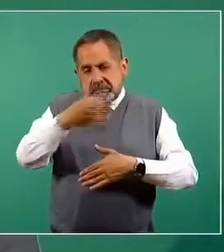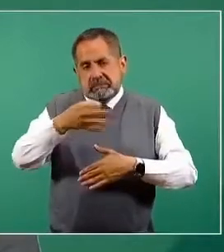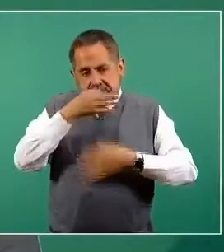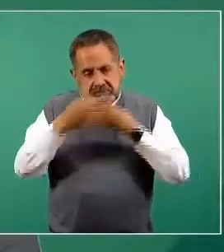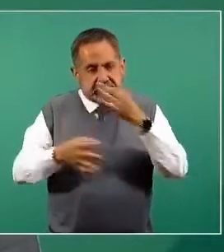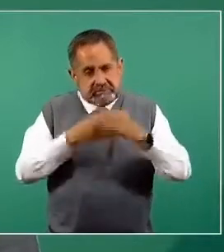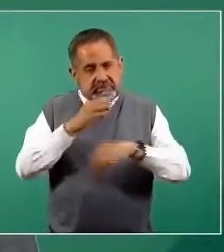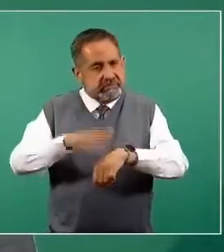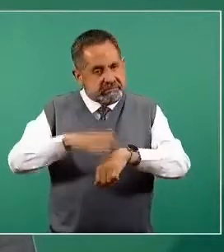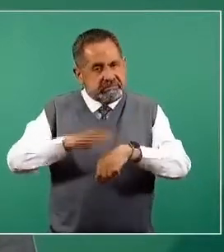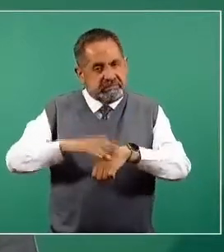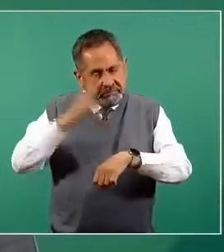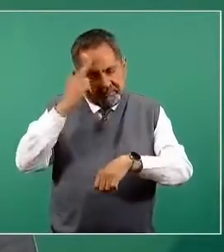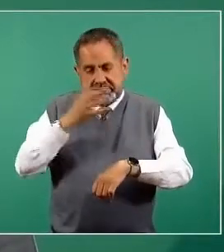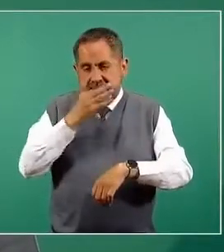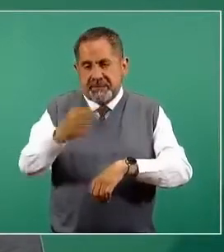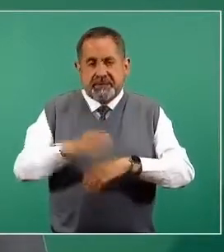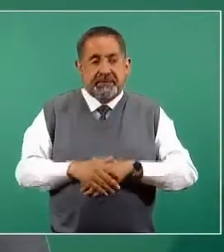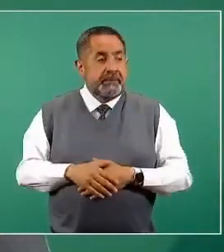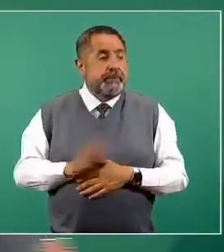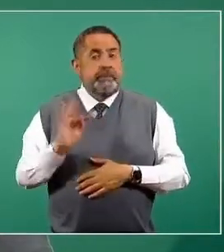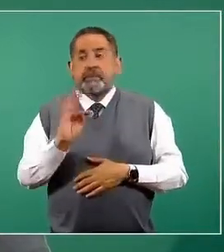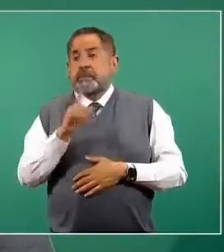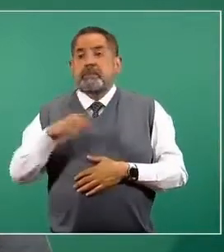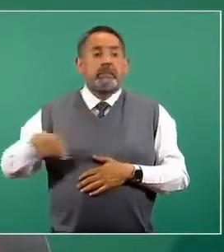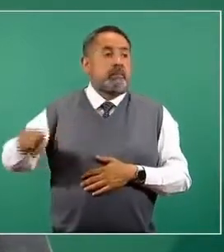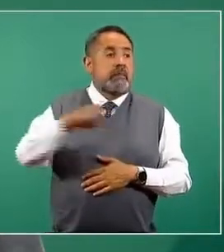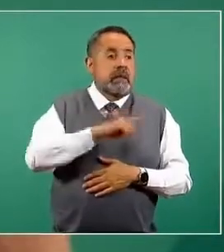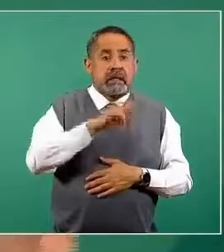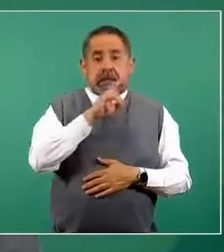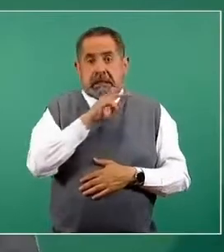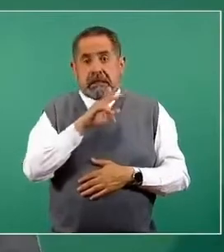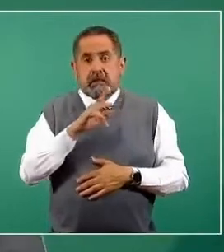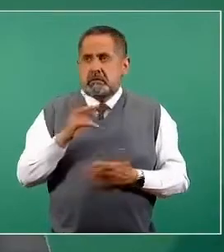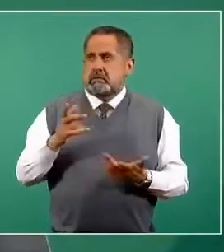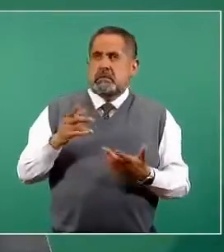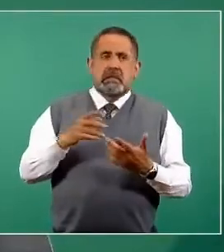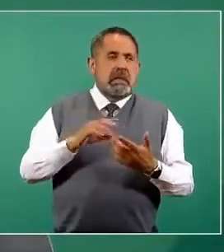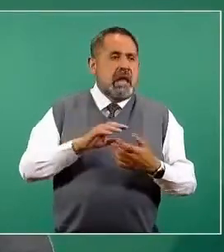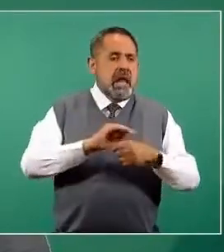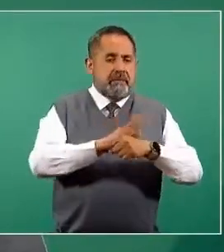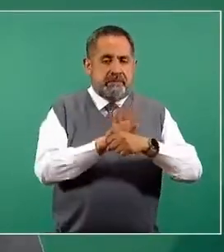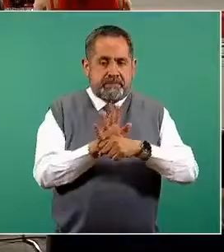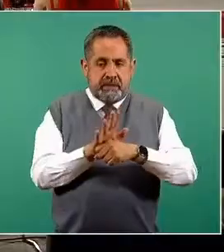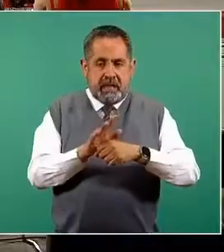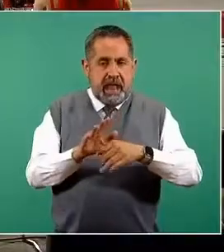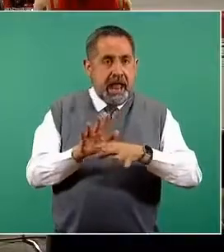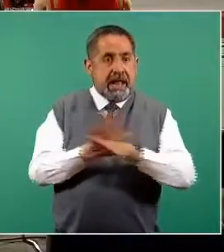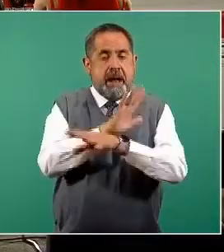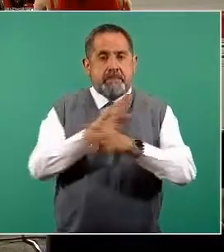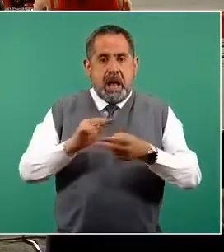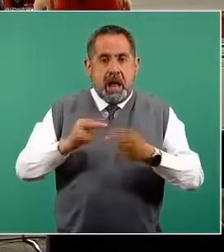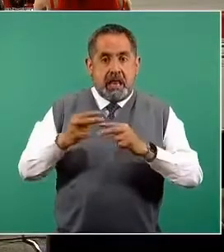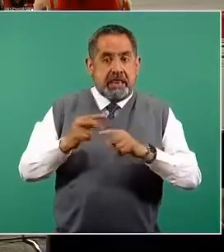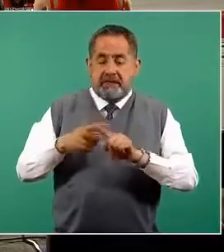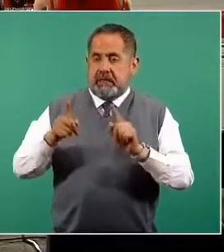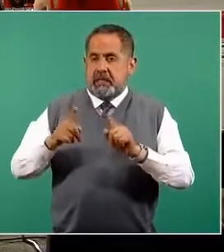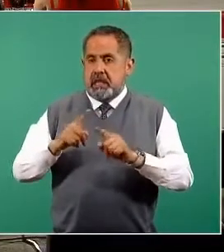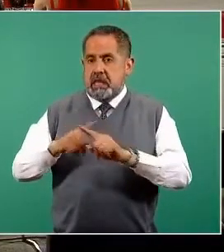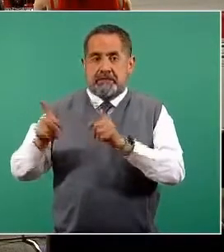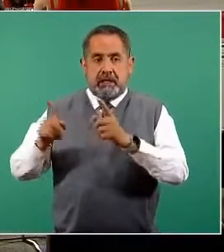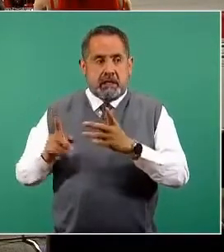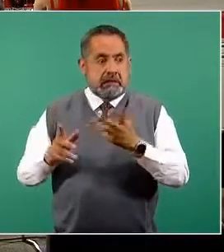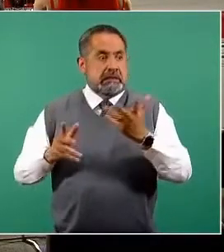en la medida en que surja la preocupación de los cambios en la epidemia y entonces llegue la tentación de